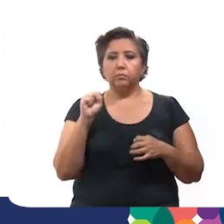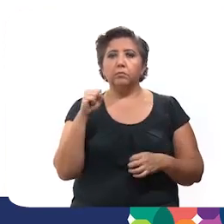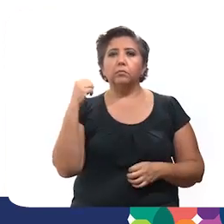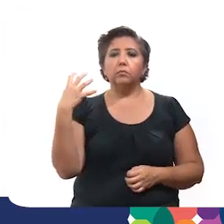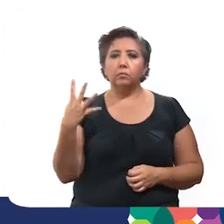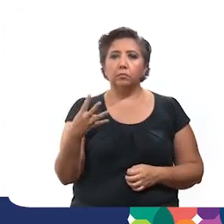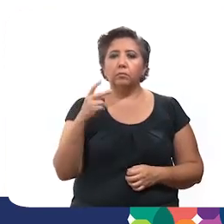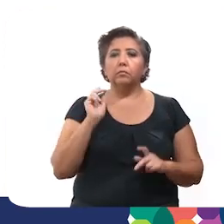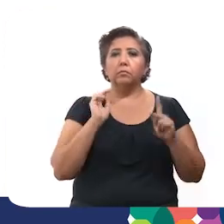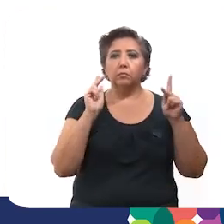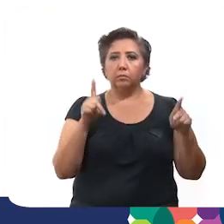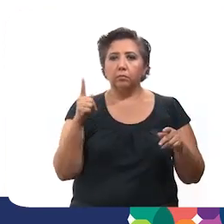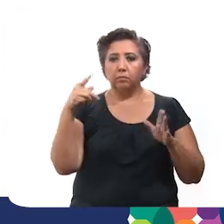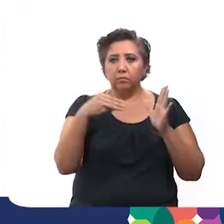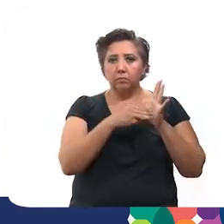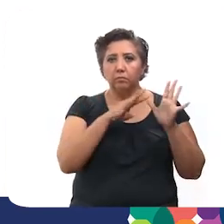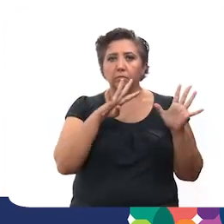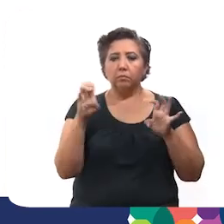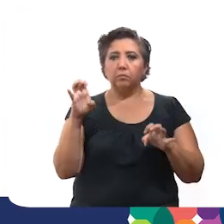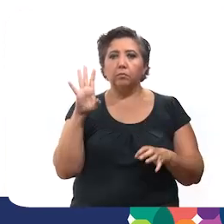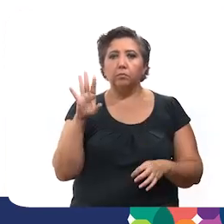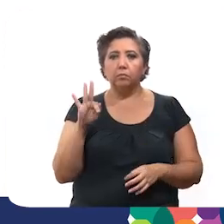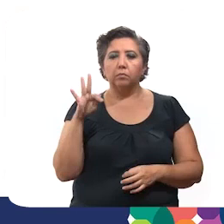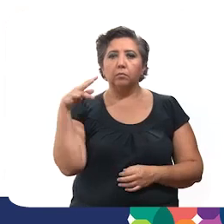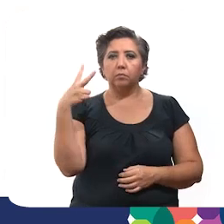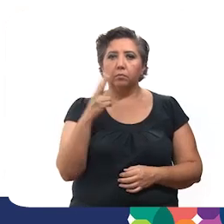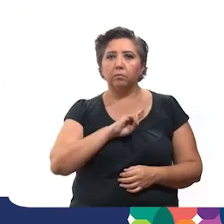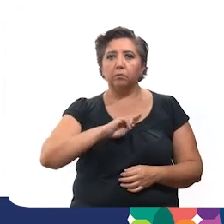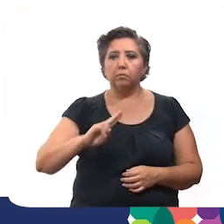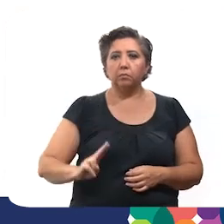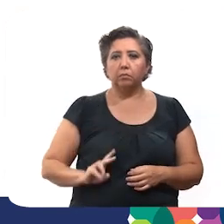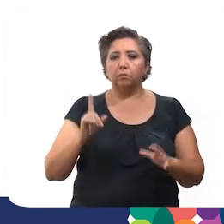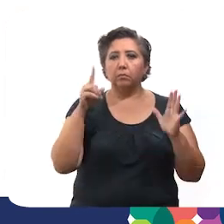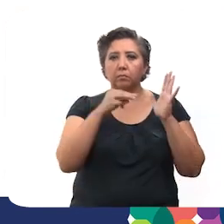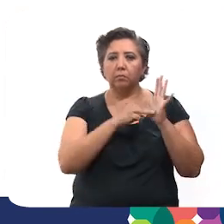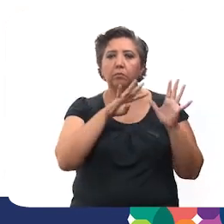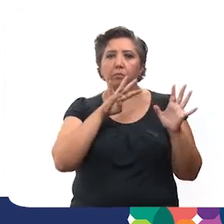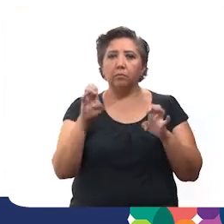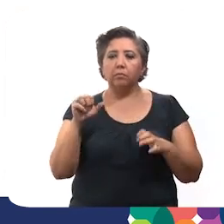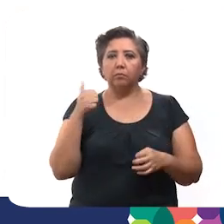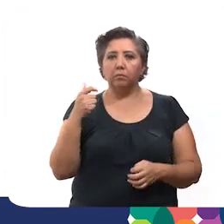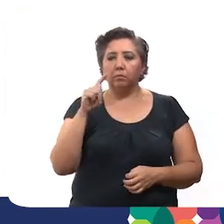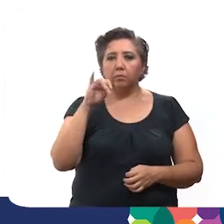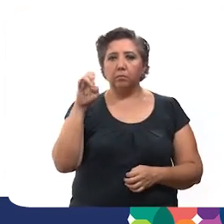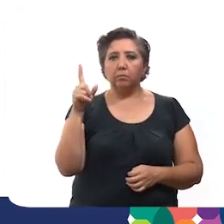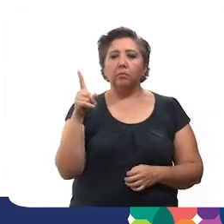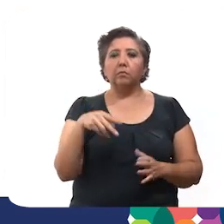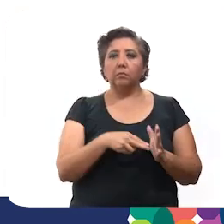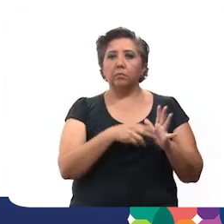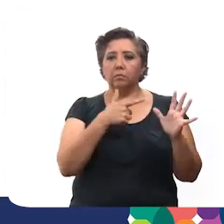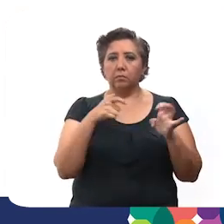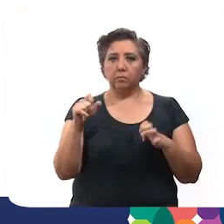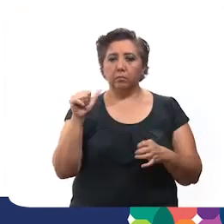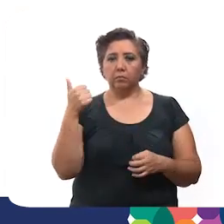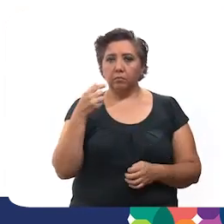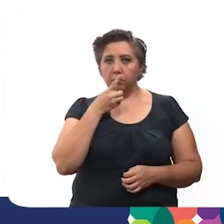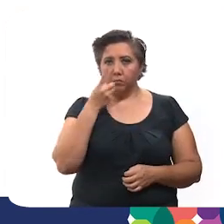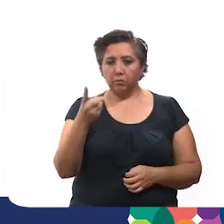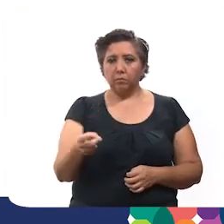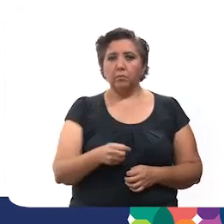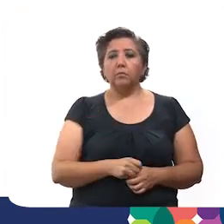1.964, Progreso 1942, Humán 1911, Ticul 1712,